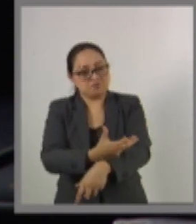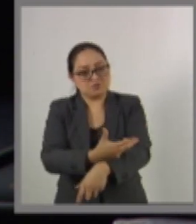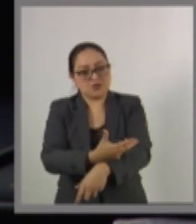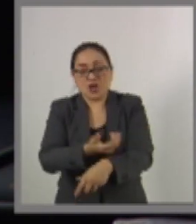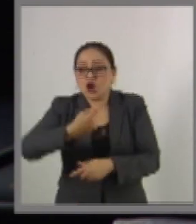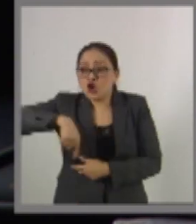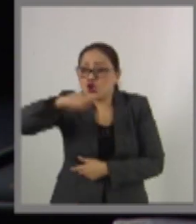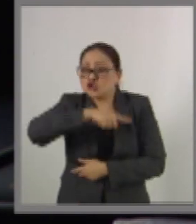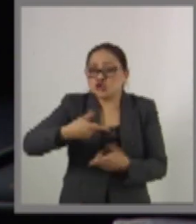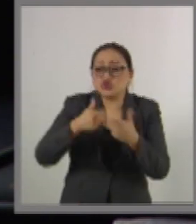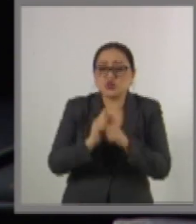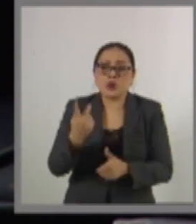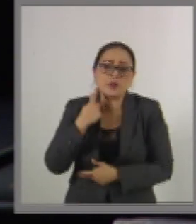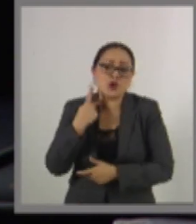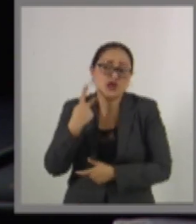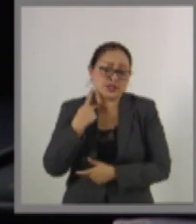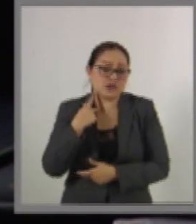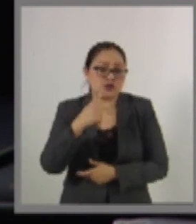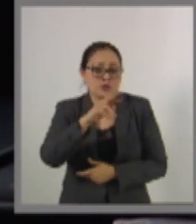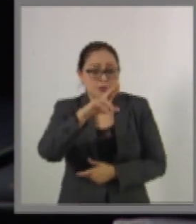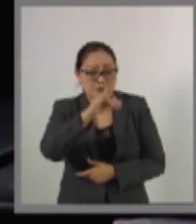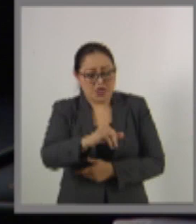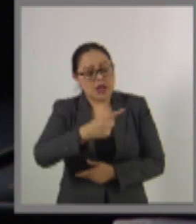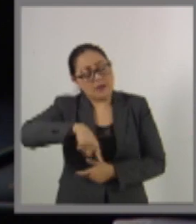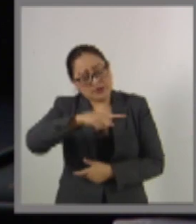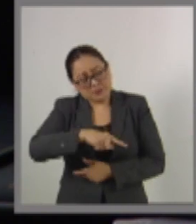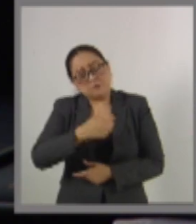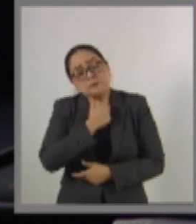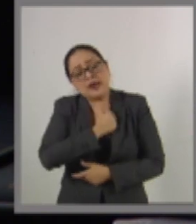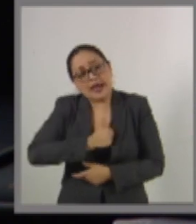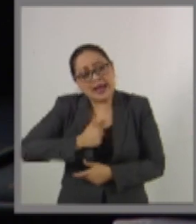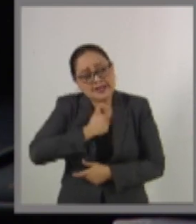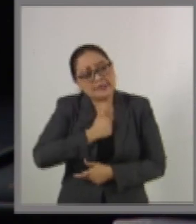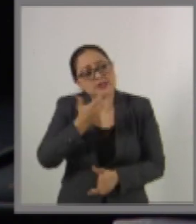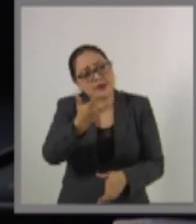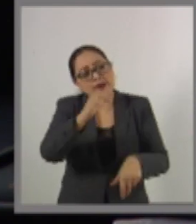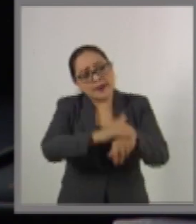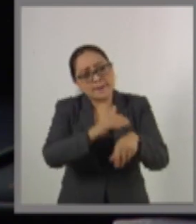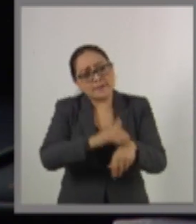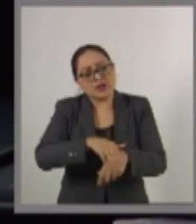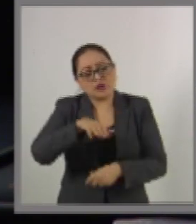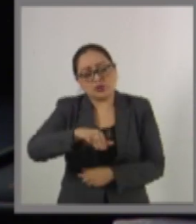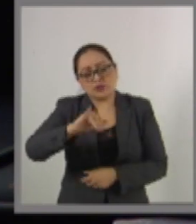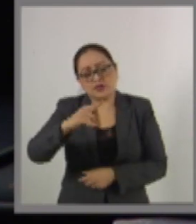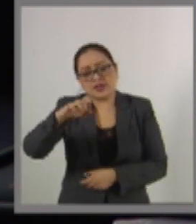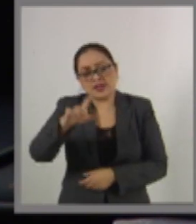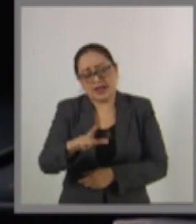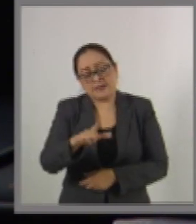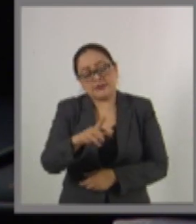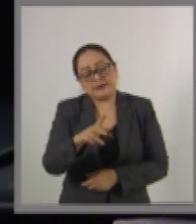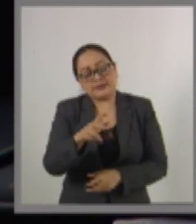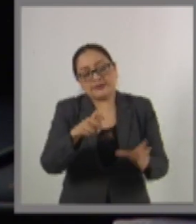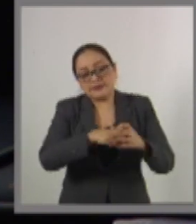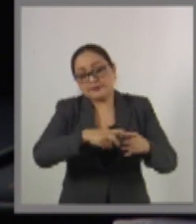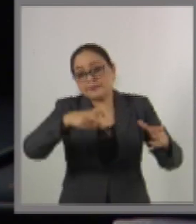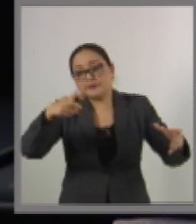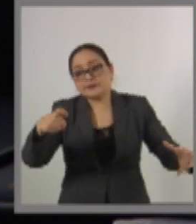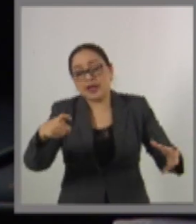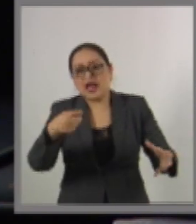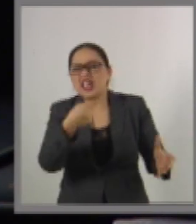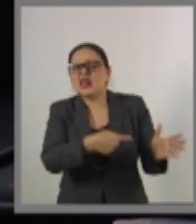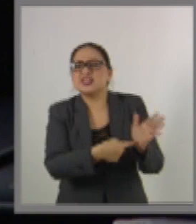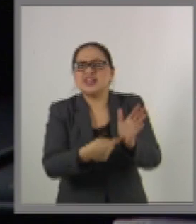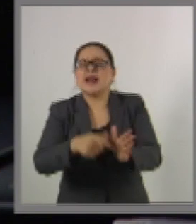lamentamos que se vaya, que se aleje del Senado nuestro gran amigo Miguel, un hombre que dio